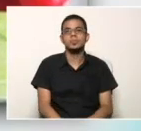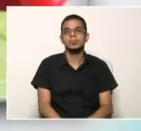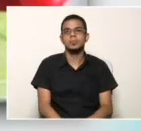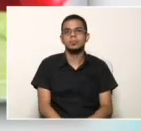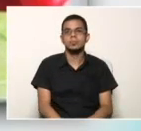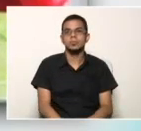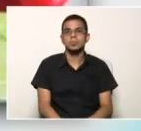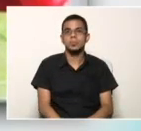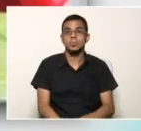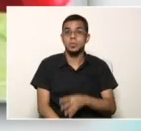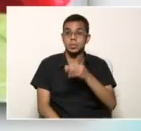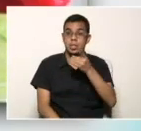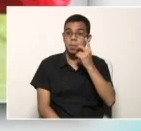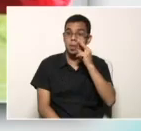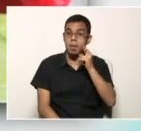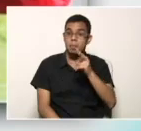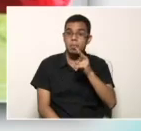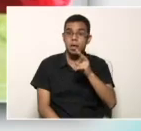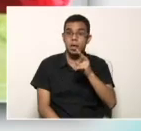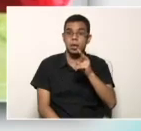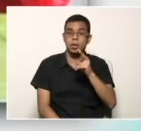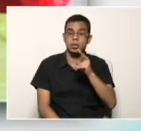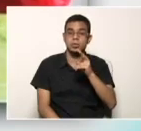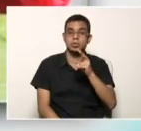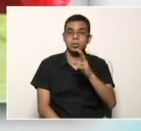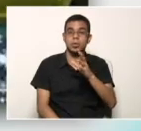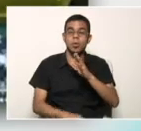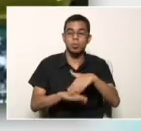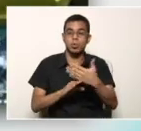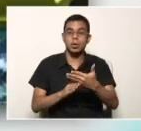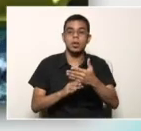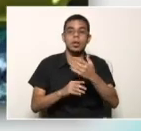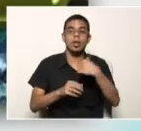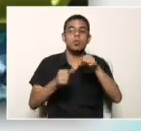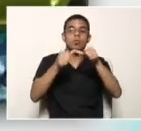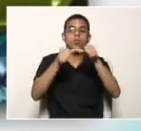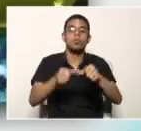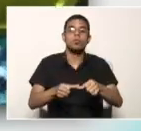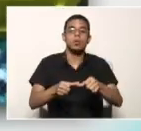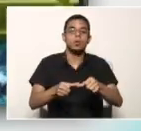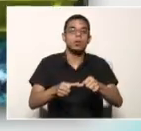exactamente cuál es la guía del procesador. La coloca en su posición,